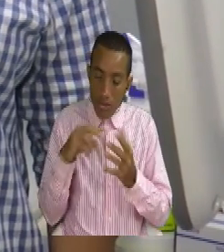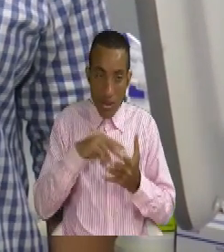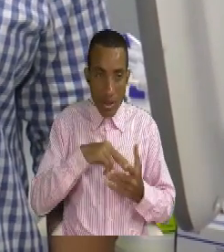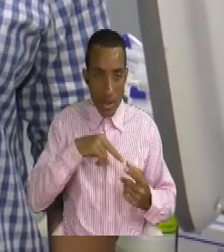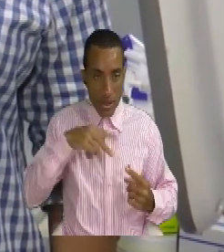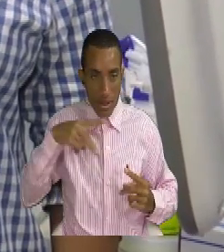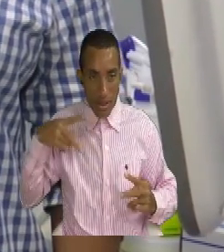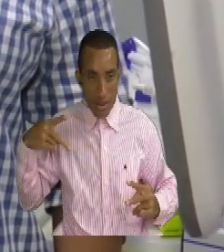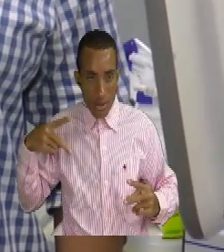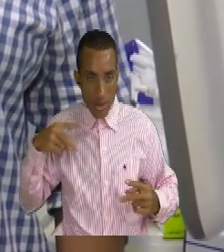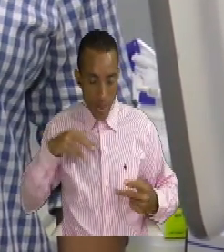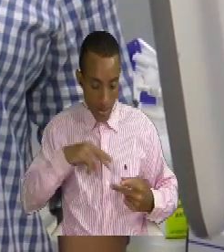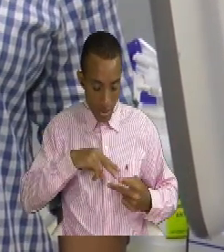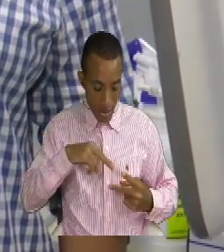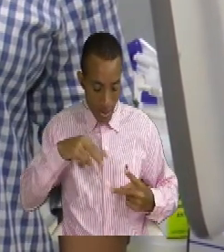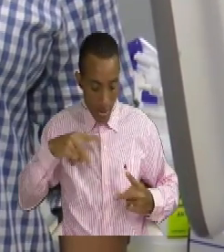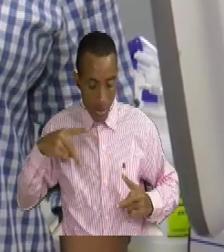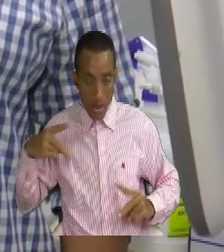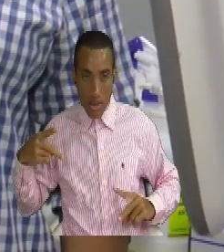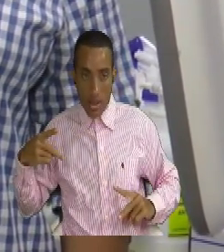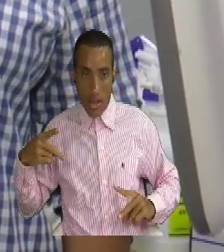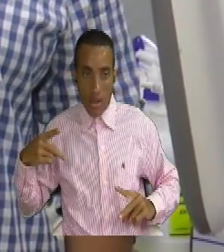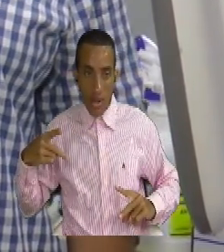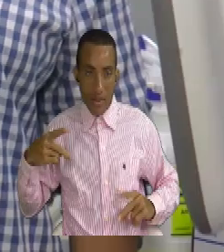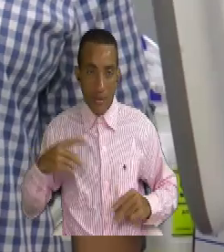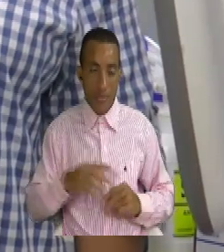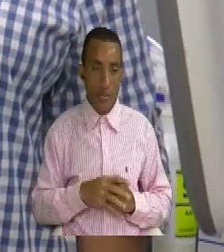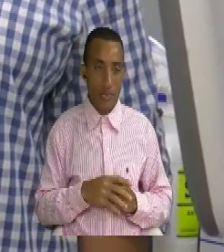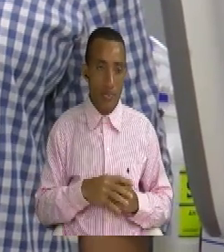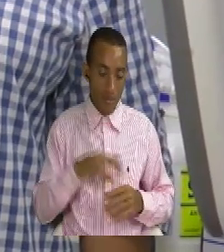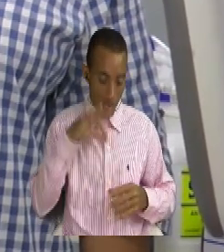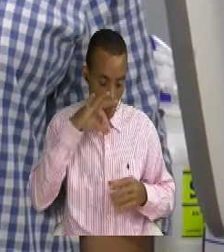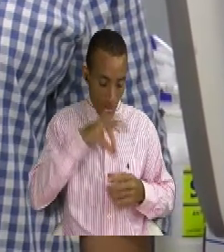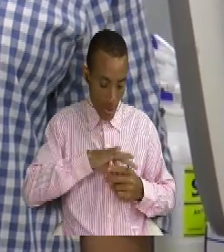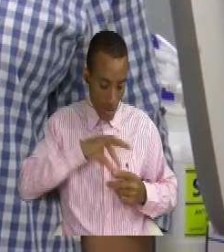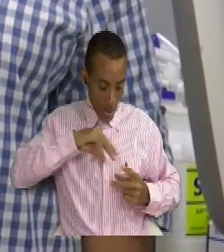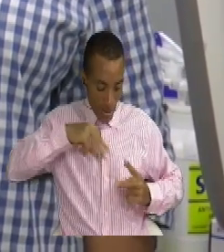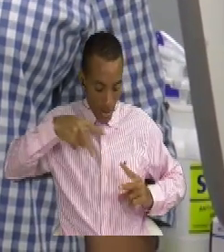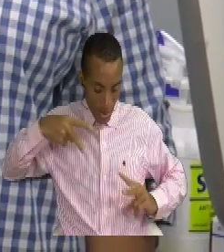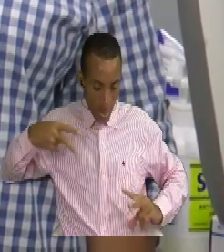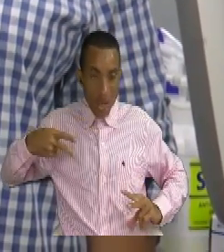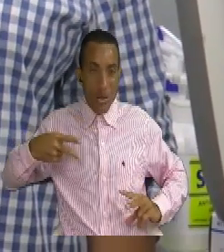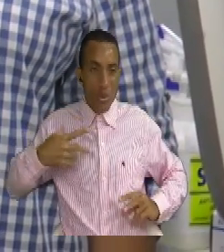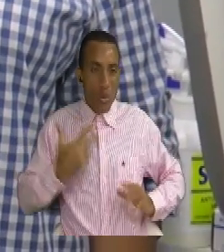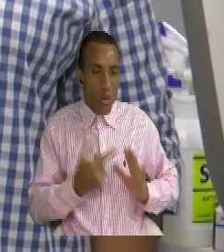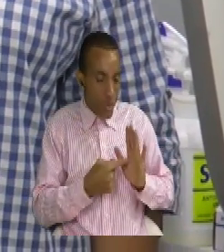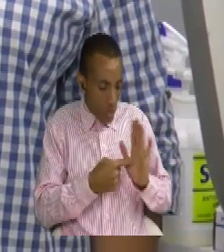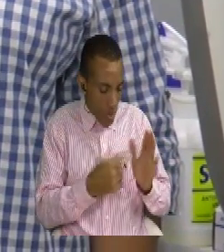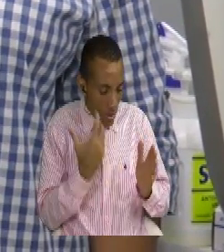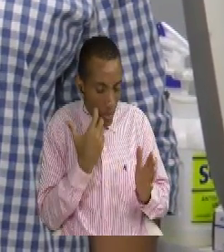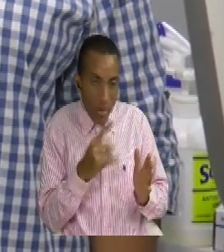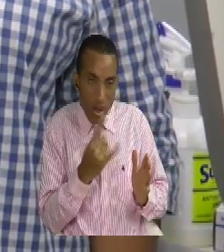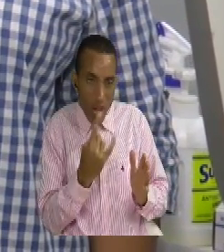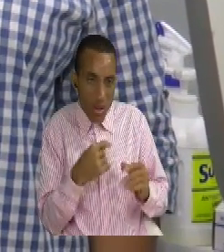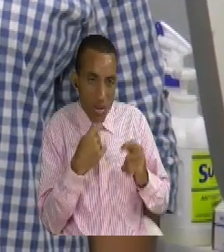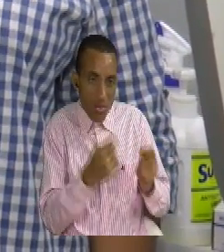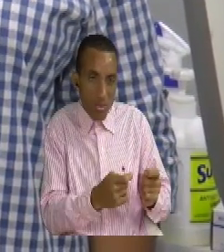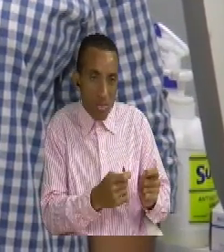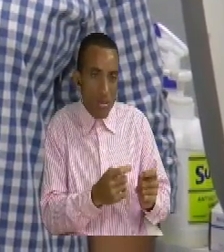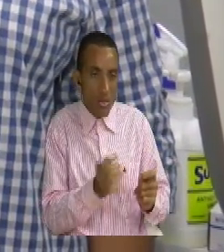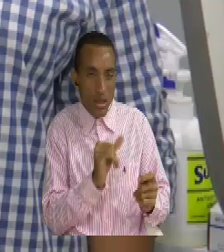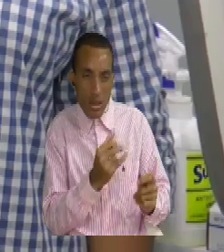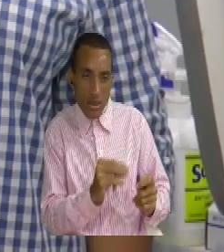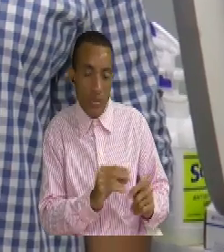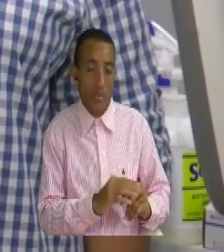momento de la concepción. En la segunda mitad del embarazo hay que mirar la ecografía de detalle anatómico, donde vamos a hacer un estudio detallado como tal